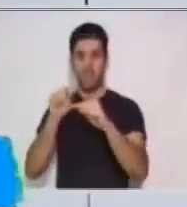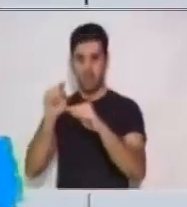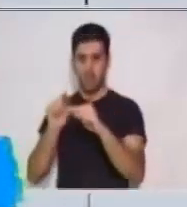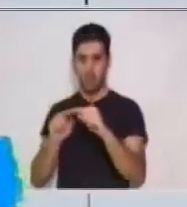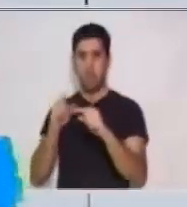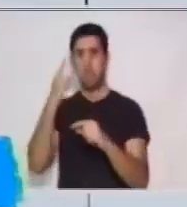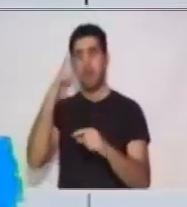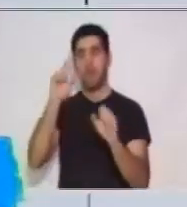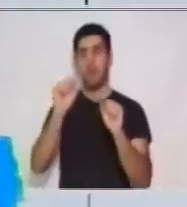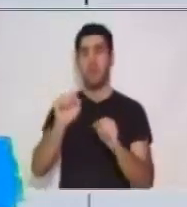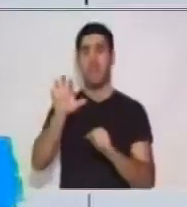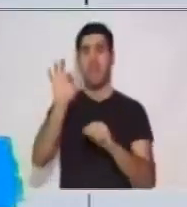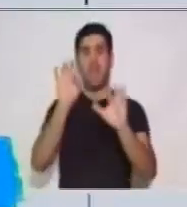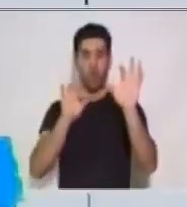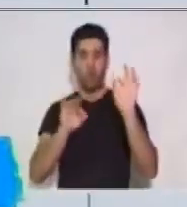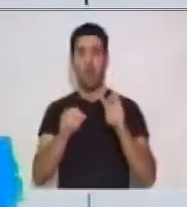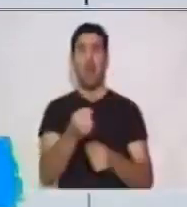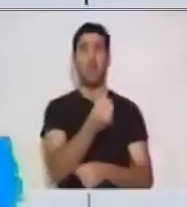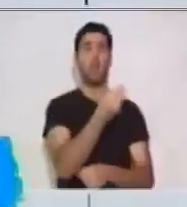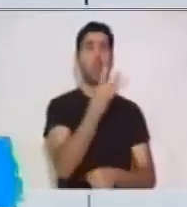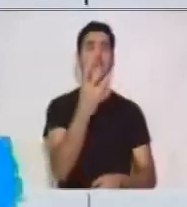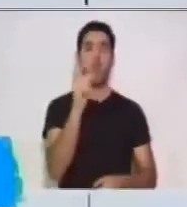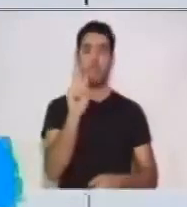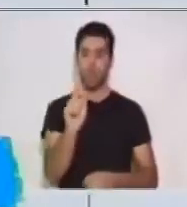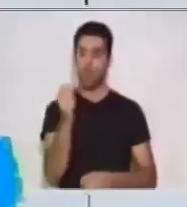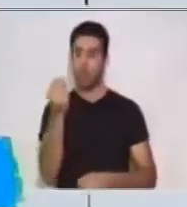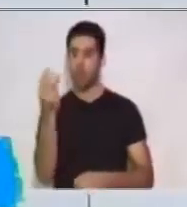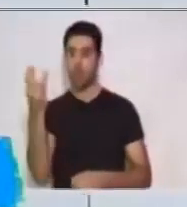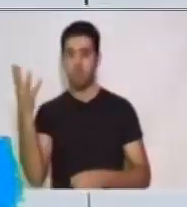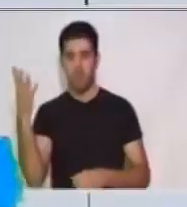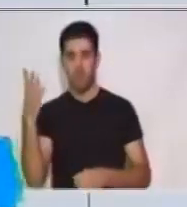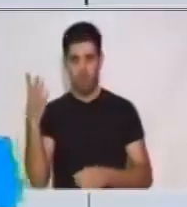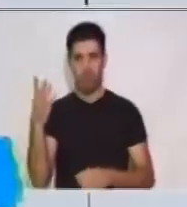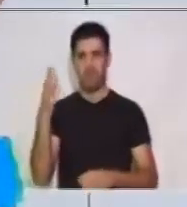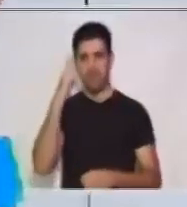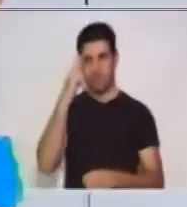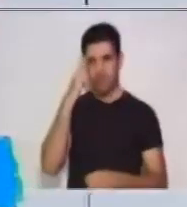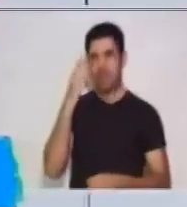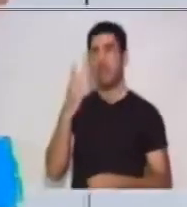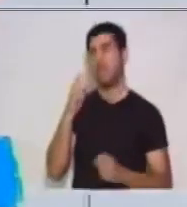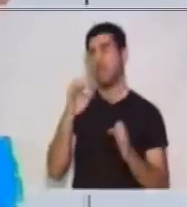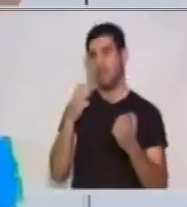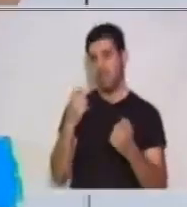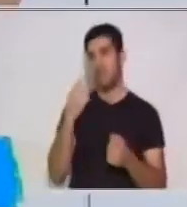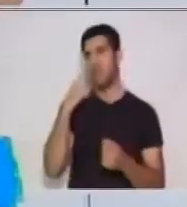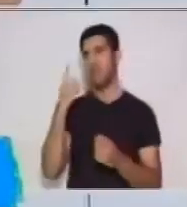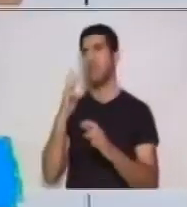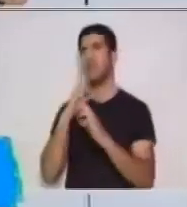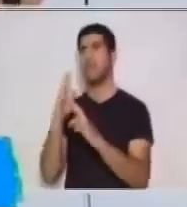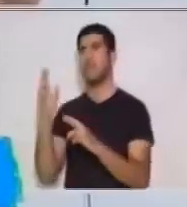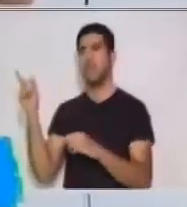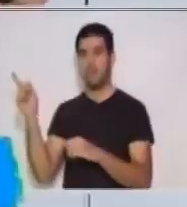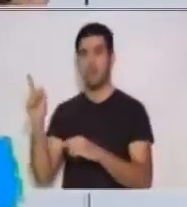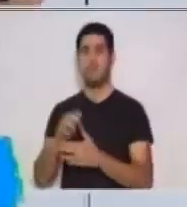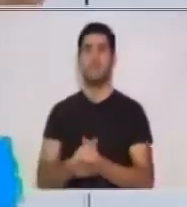y encontrar los decimales que representaban? Entonces aquí 80 sobre 100